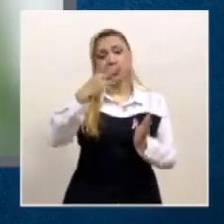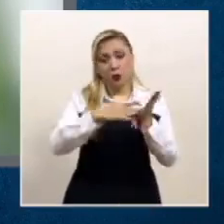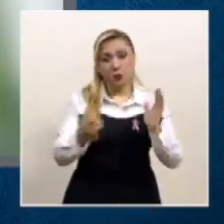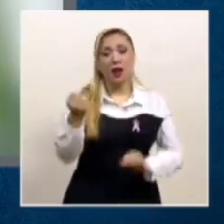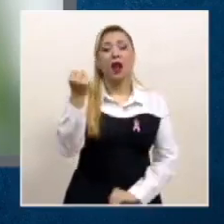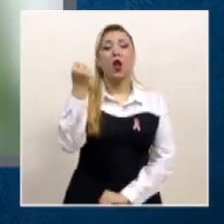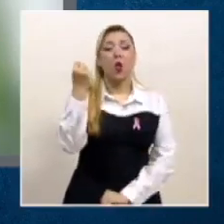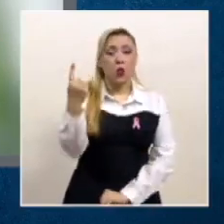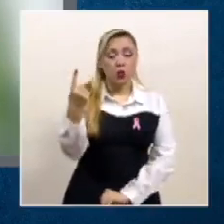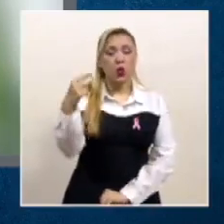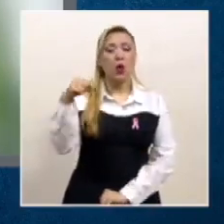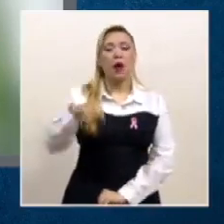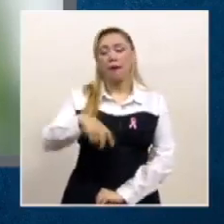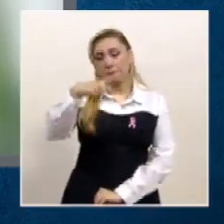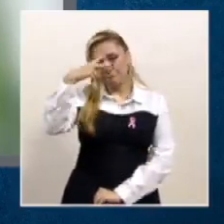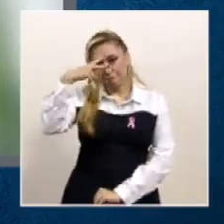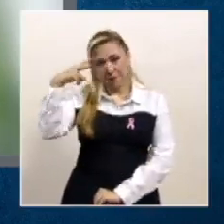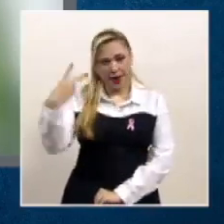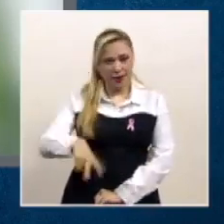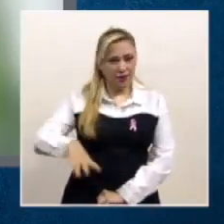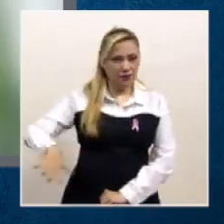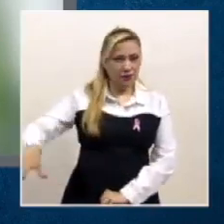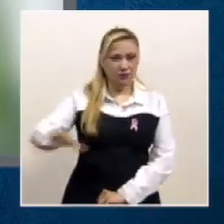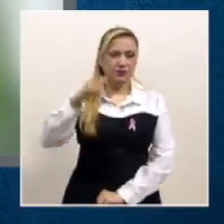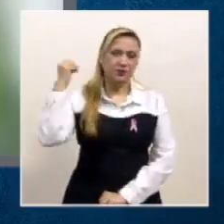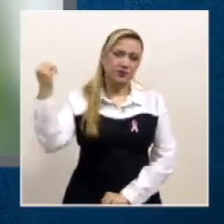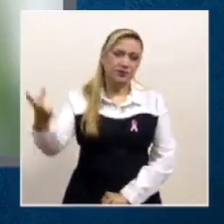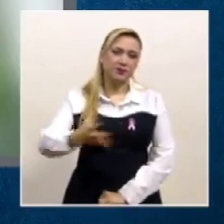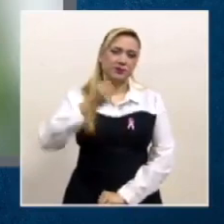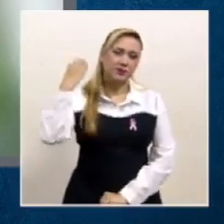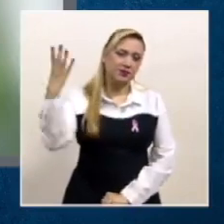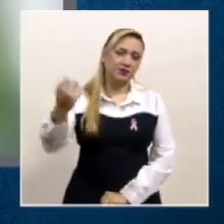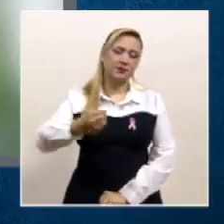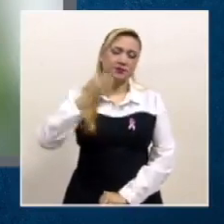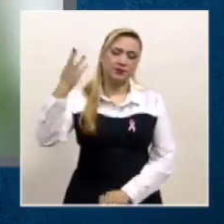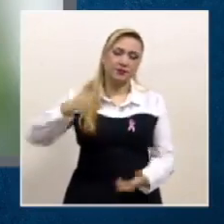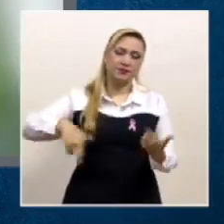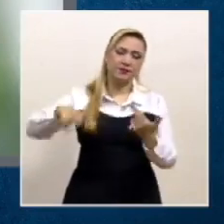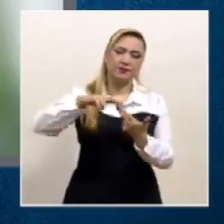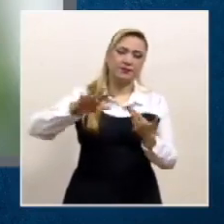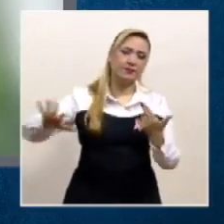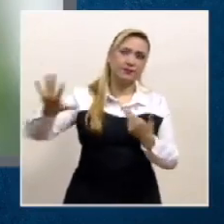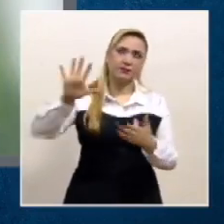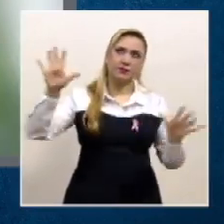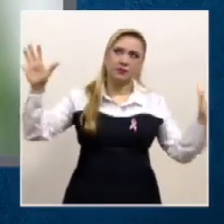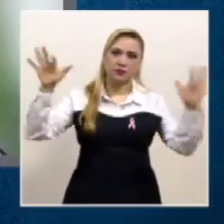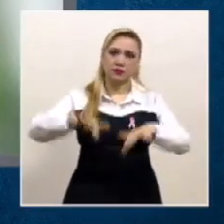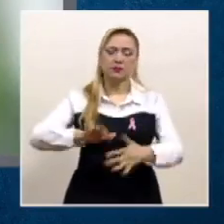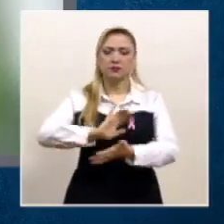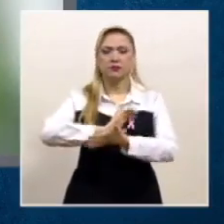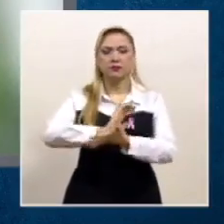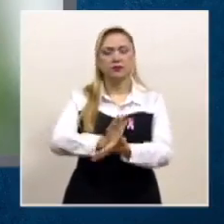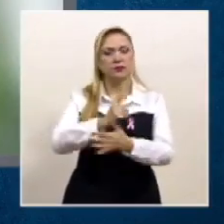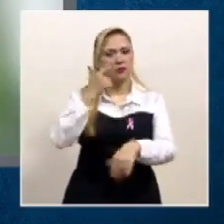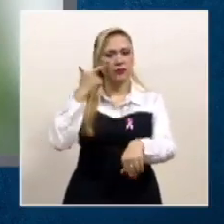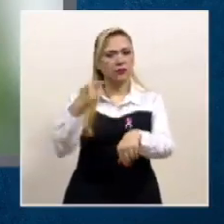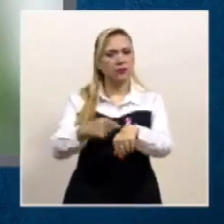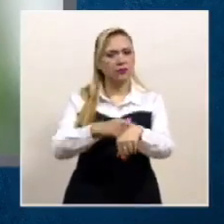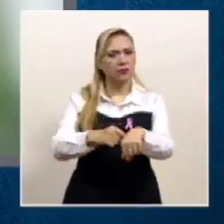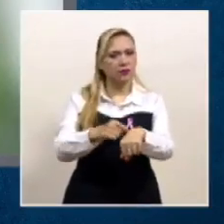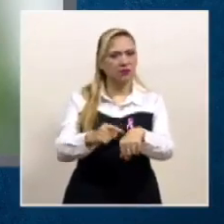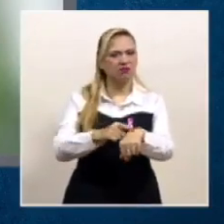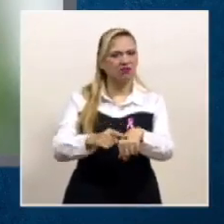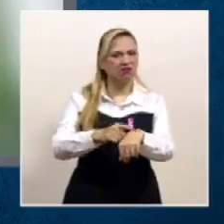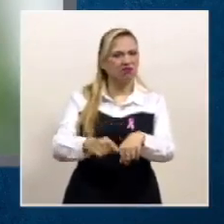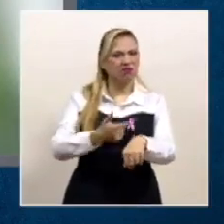delegación mexicana, en una de las conferencias regionales sobre discriminación racial, hizo la propuesta ante la